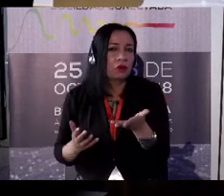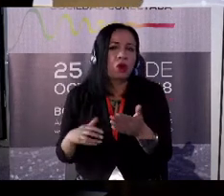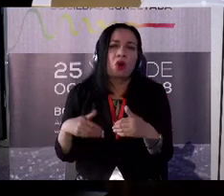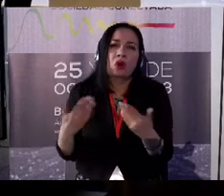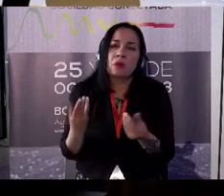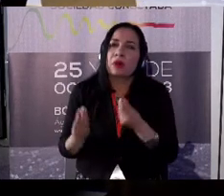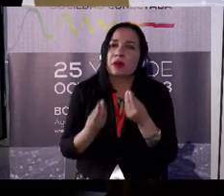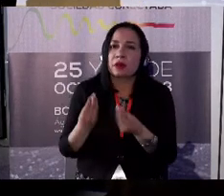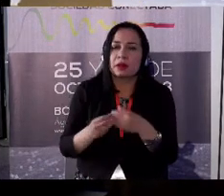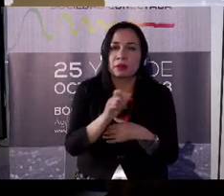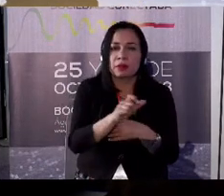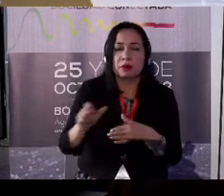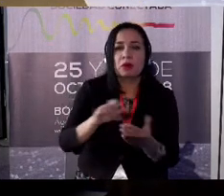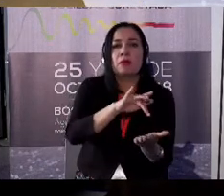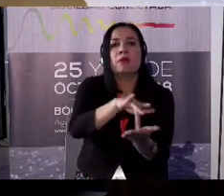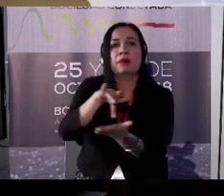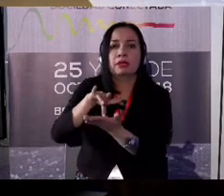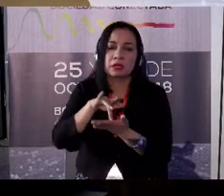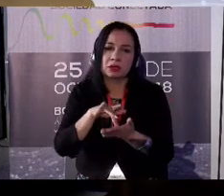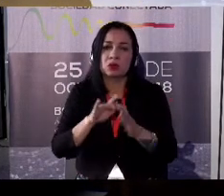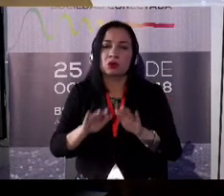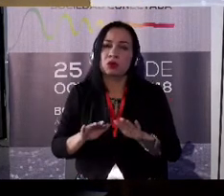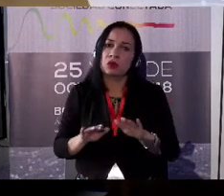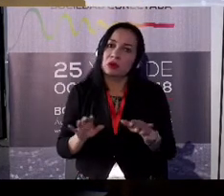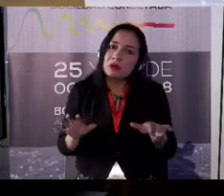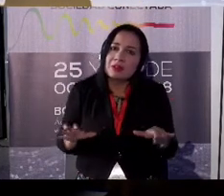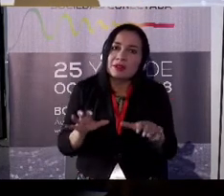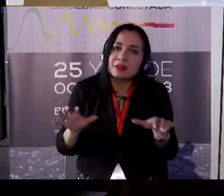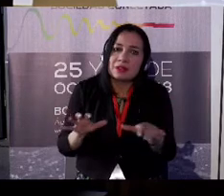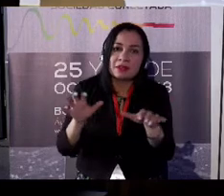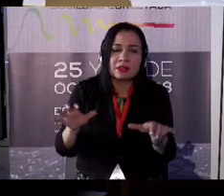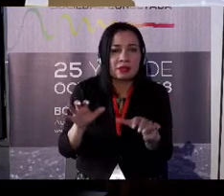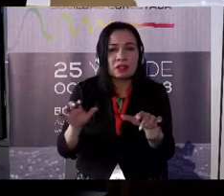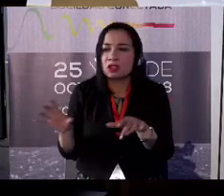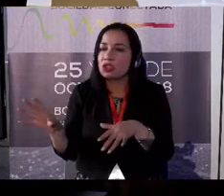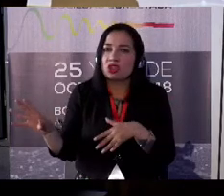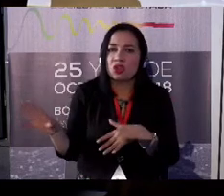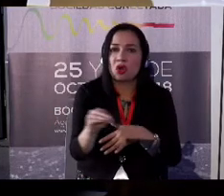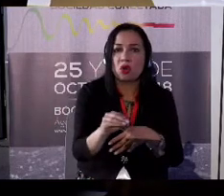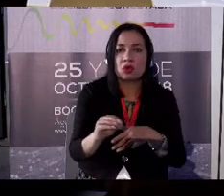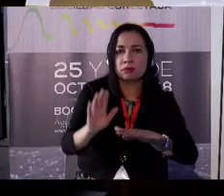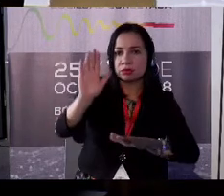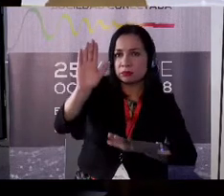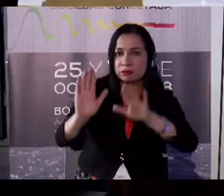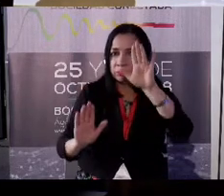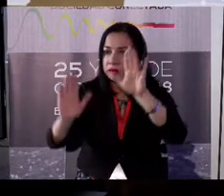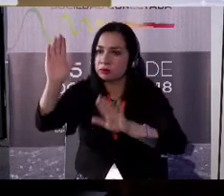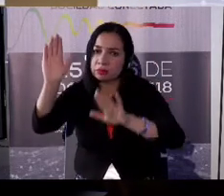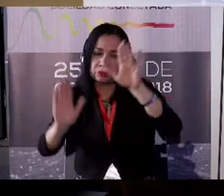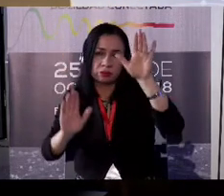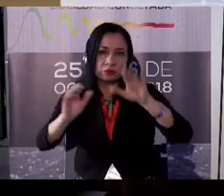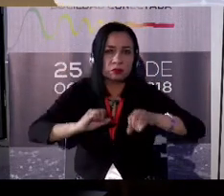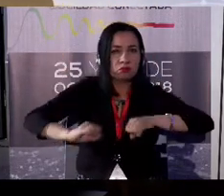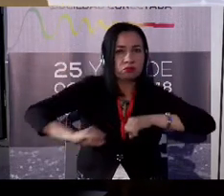los participantes mantengan una actividad durante la subasta, y es medida por unos